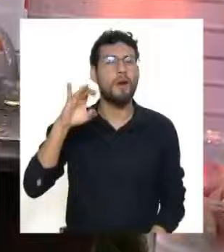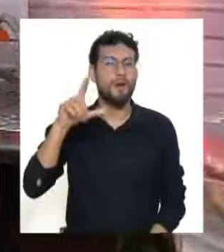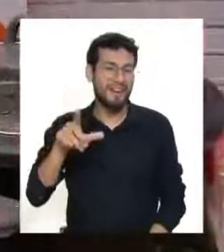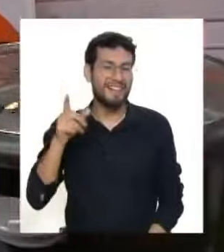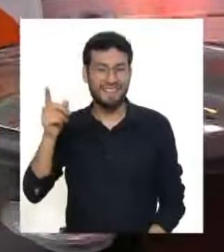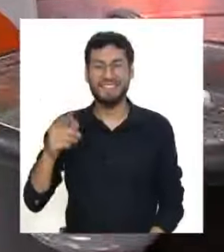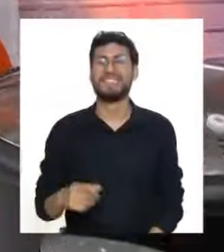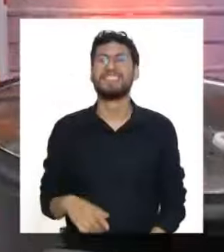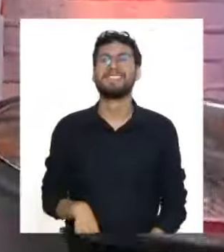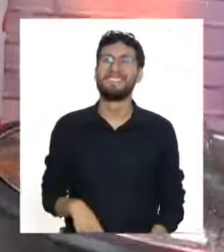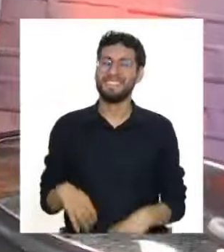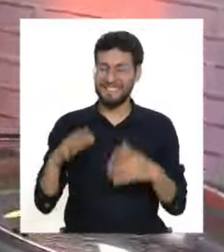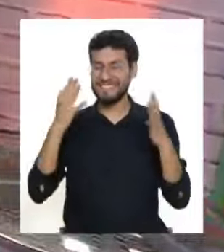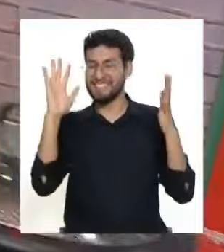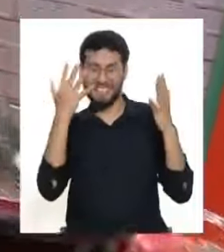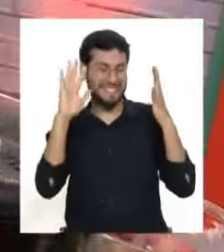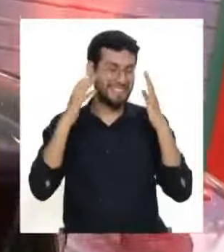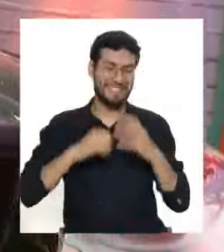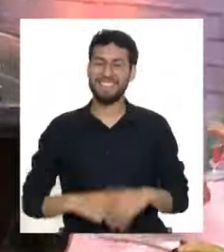eso.